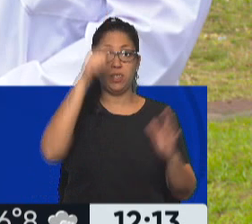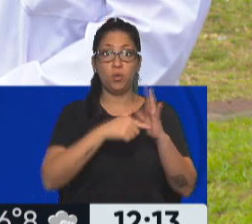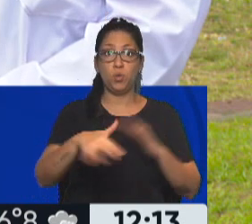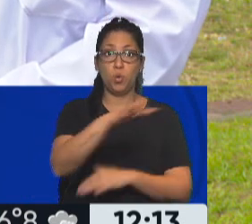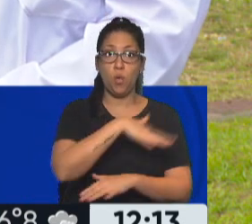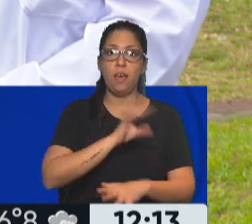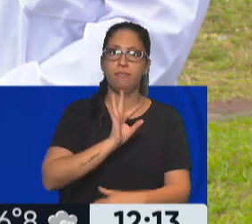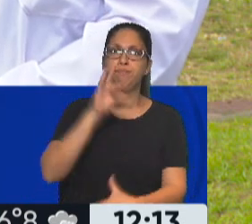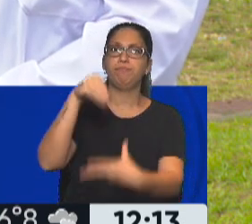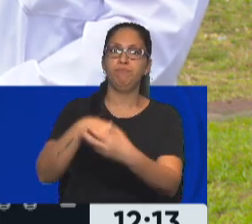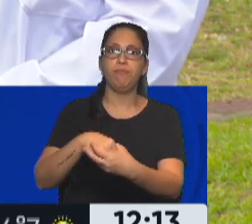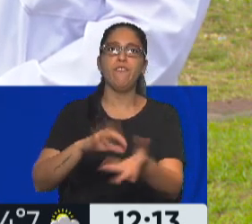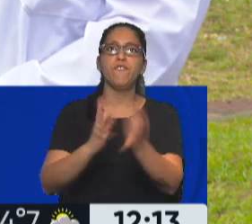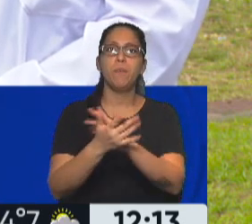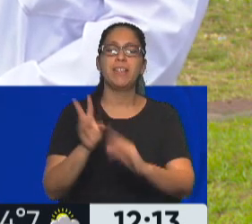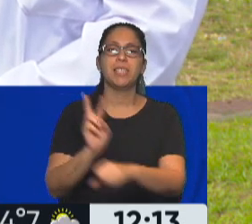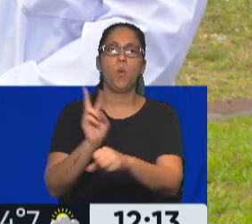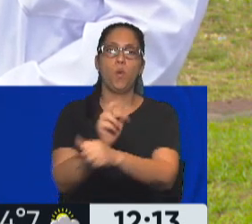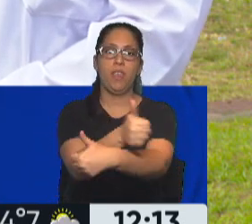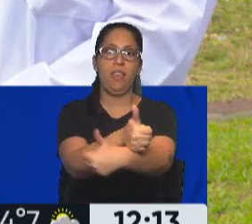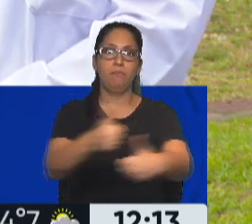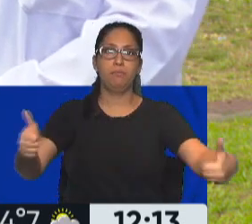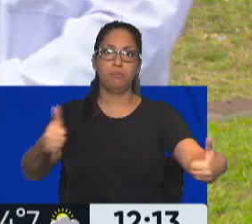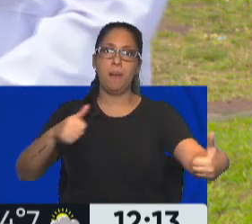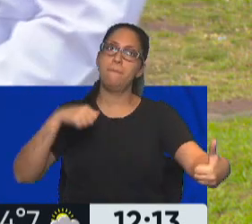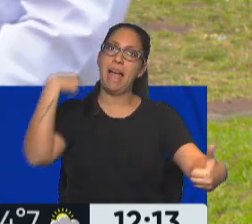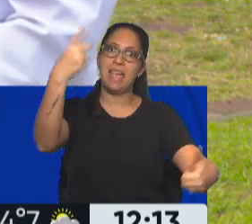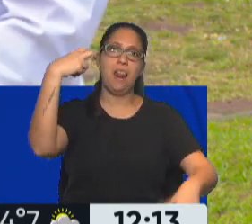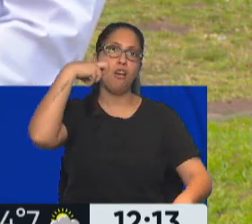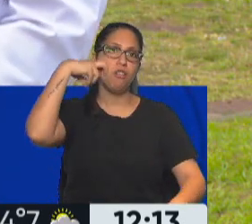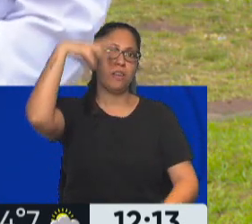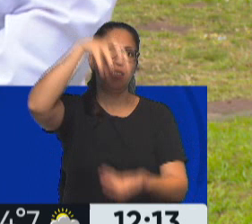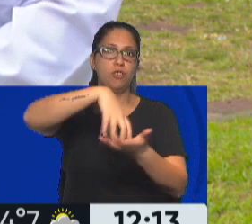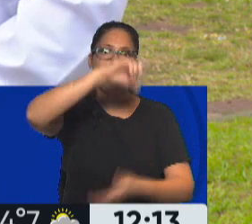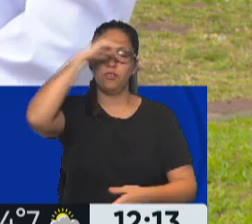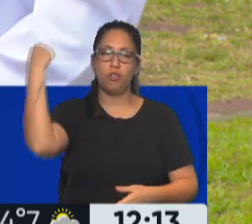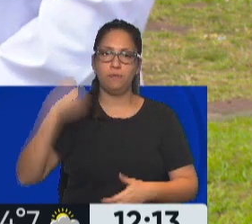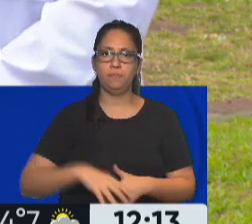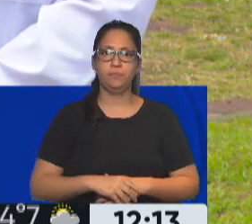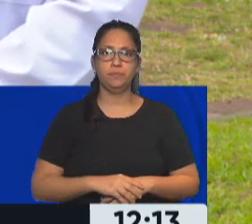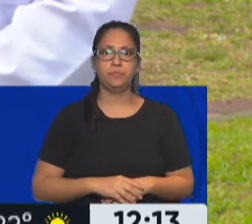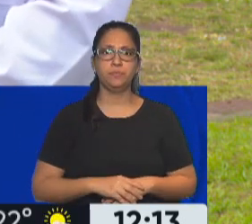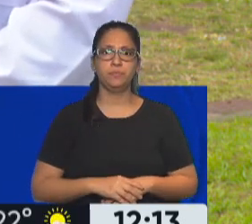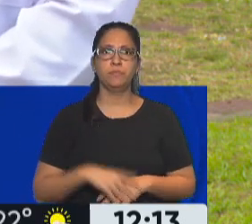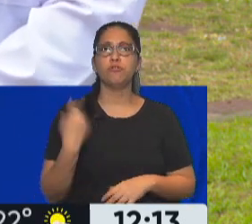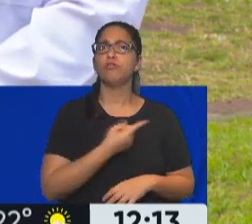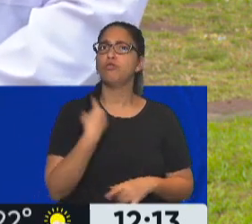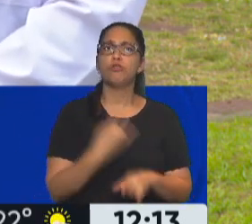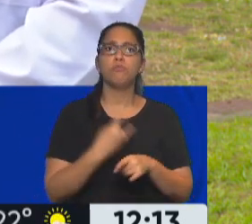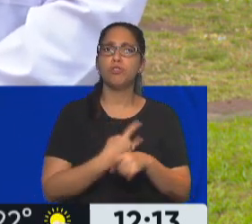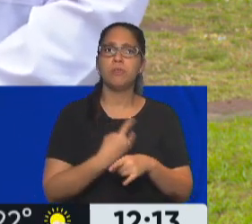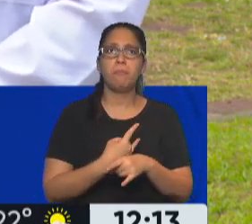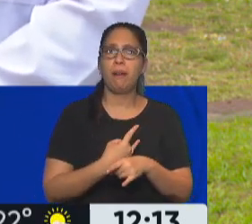parte del cordón de seguridad mañana en el Congreso de la Nación. Nosotros tenemos, como siempre, el